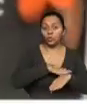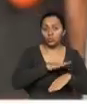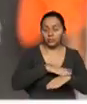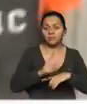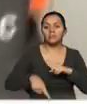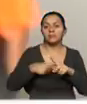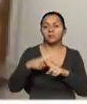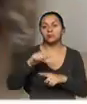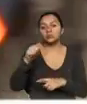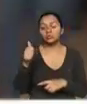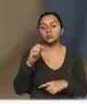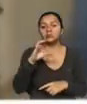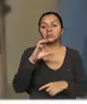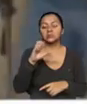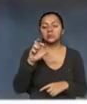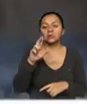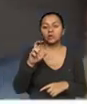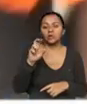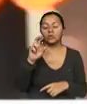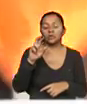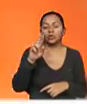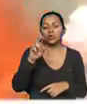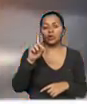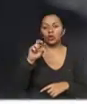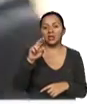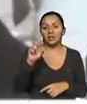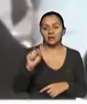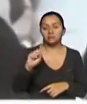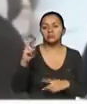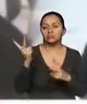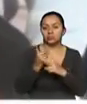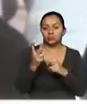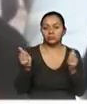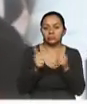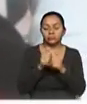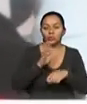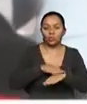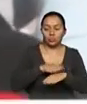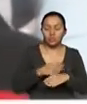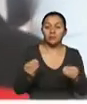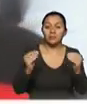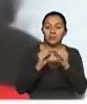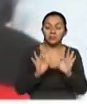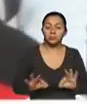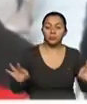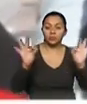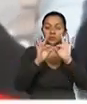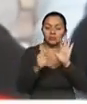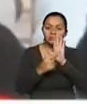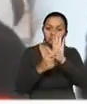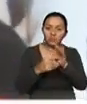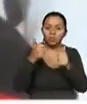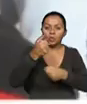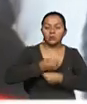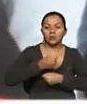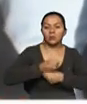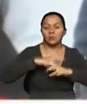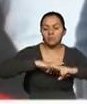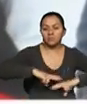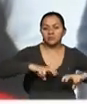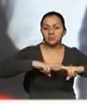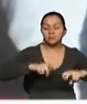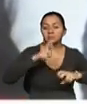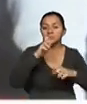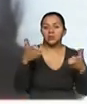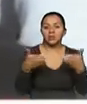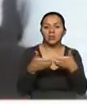señor Rodríguez de la A en calidad de coautor. Aquí cabe resaltar el excelente trabajo investigativo del